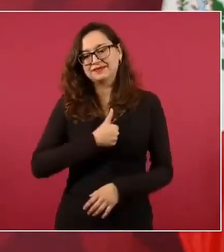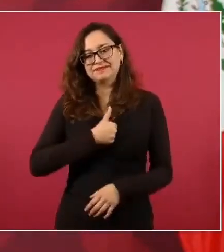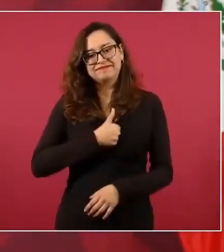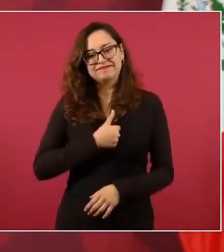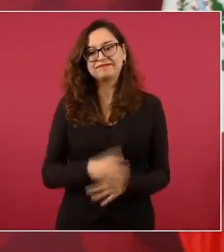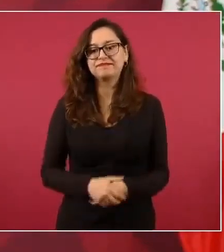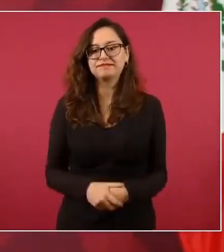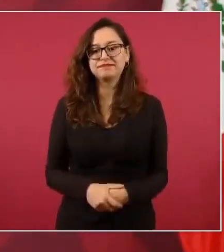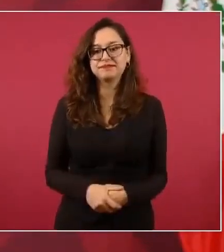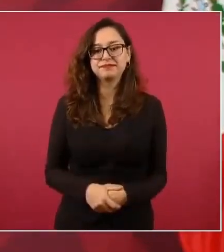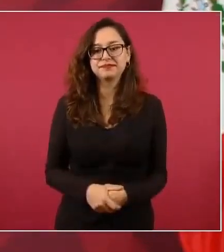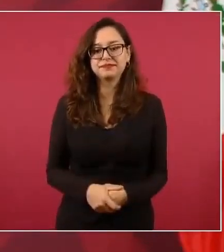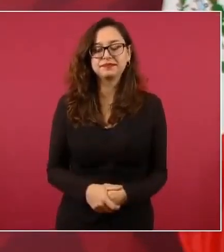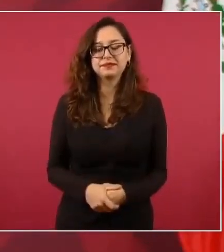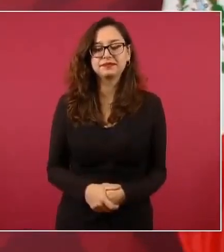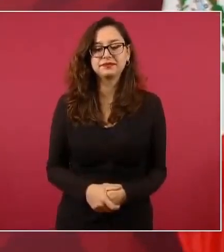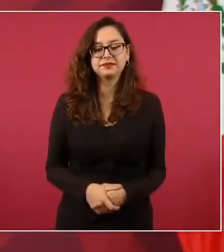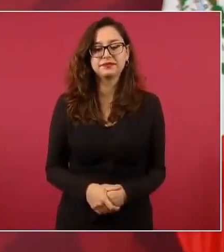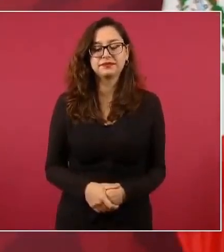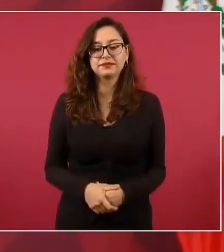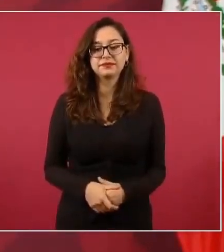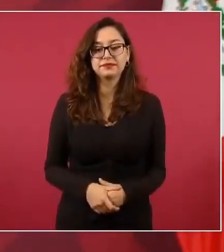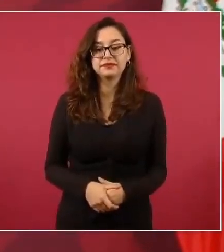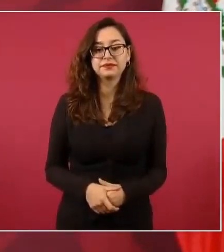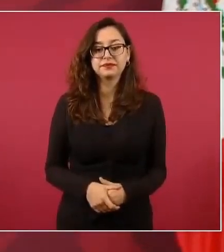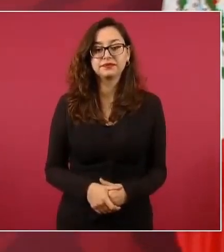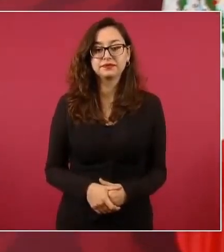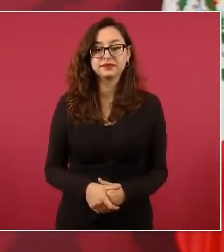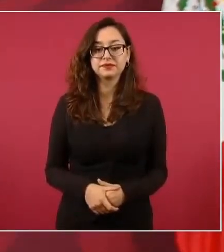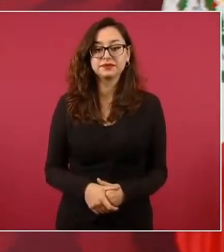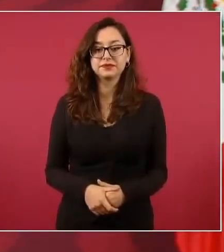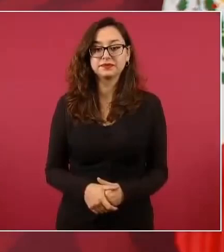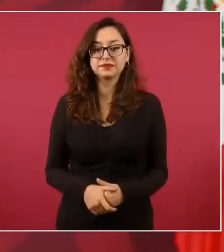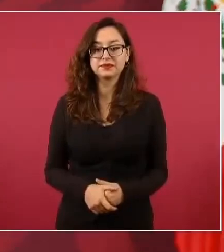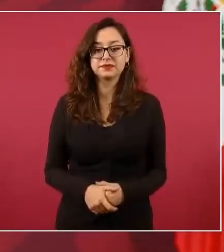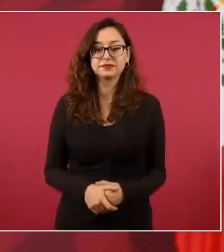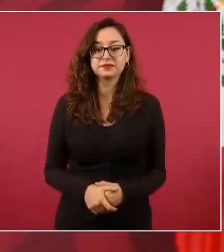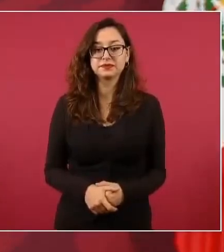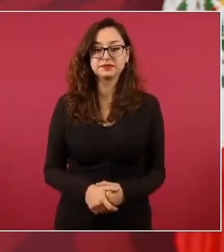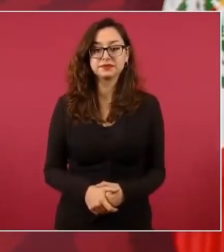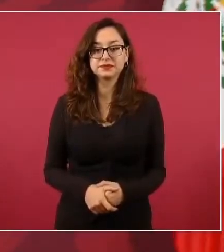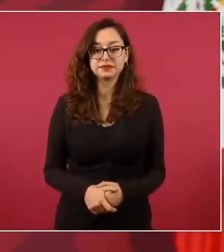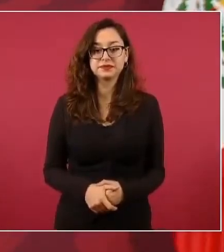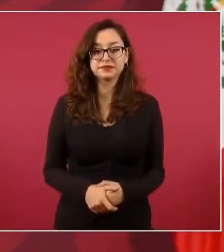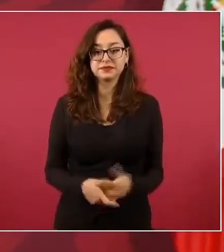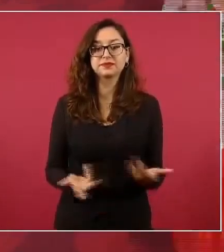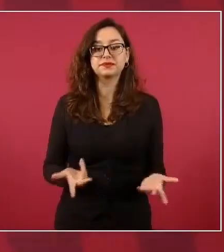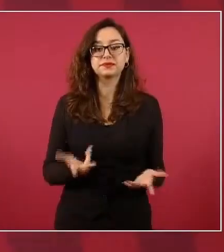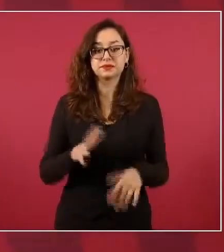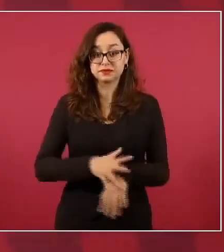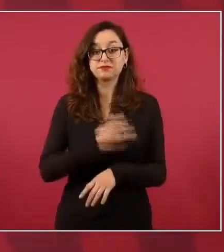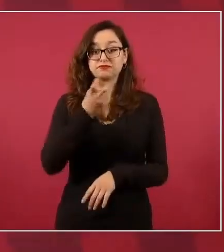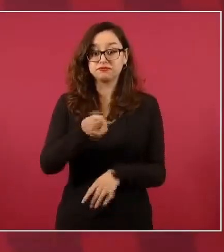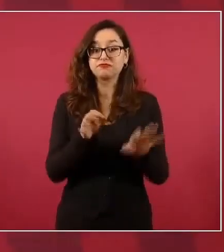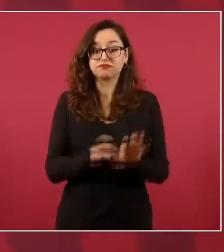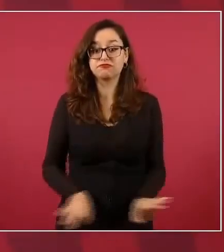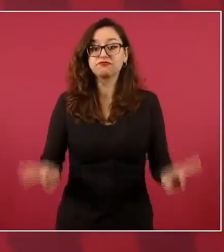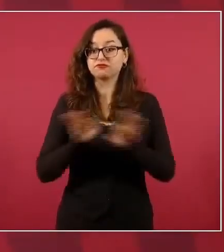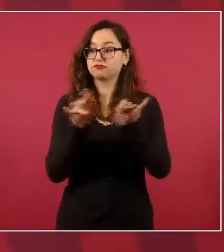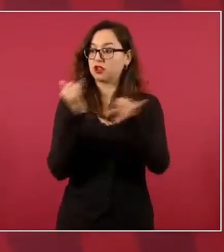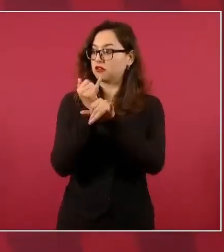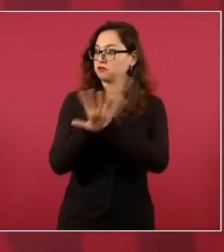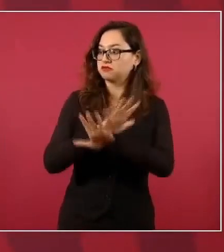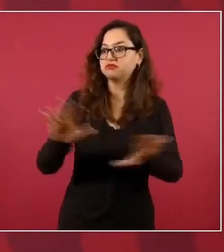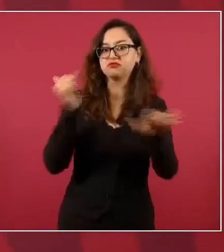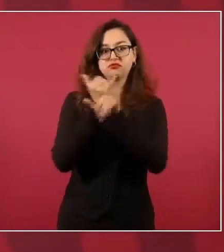el seguir con la polémica.